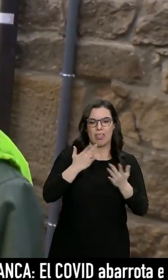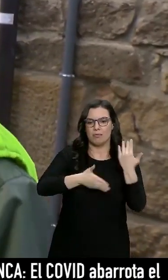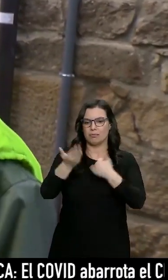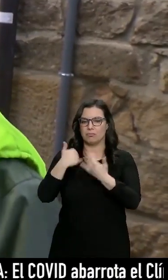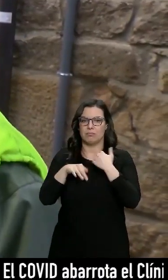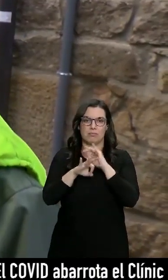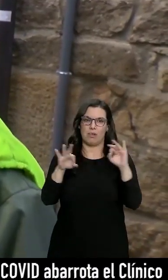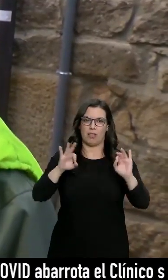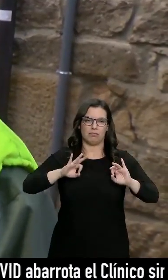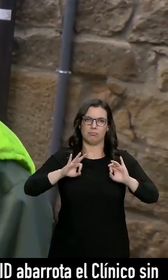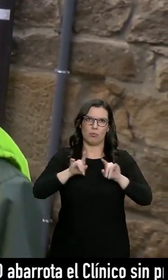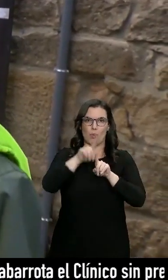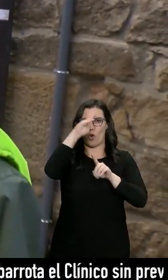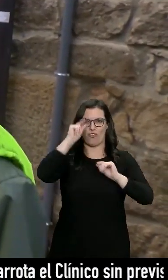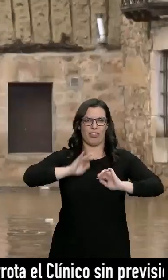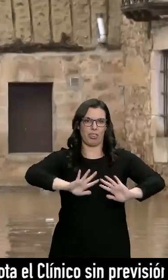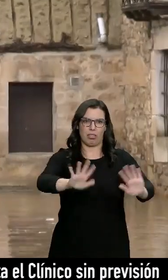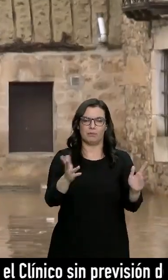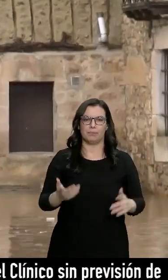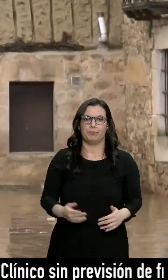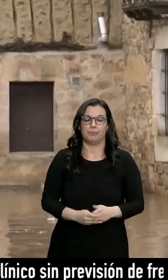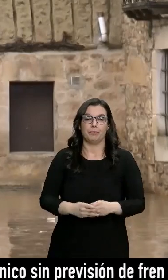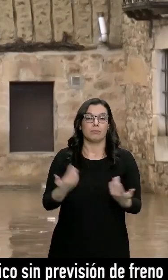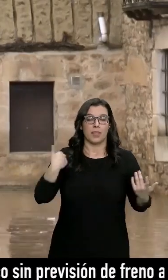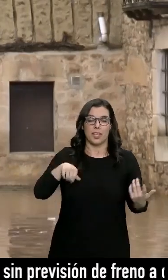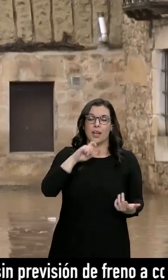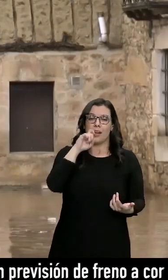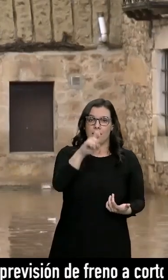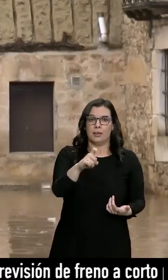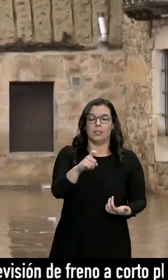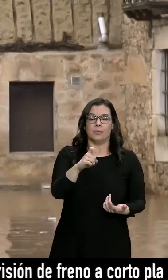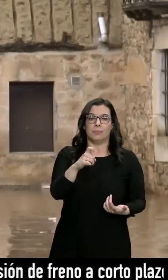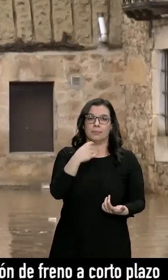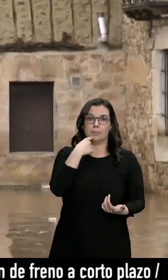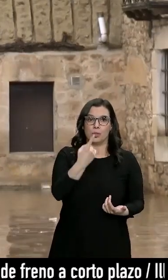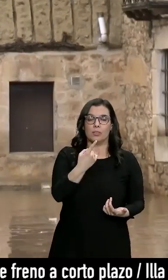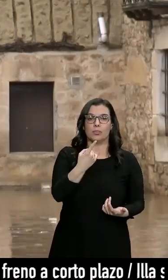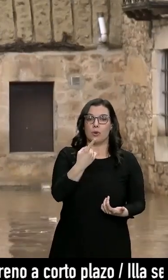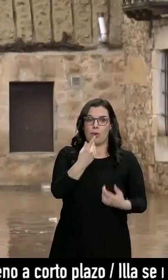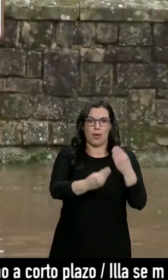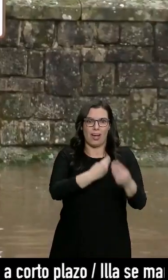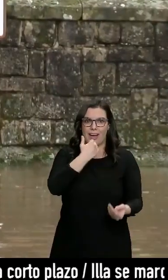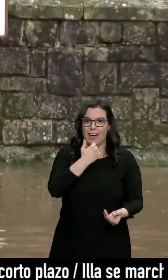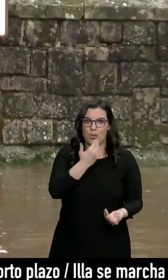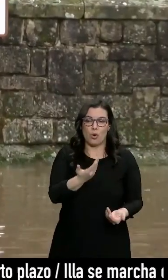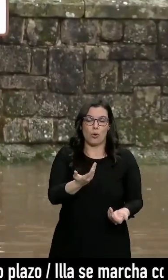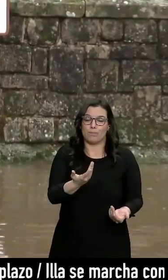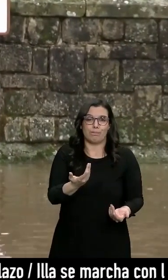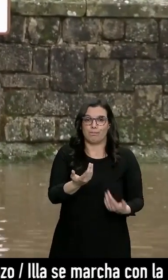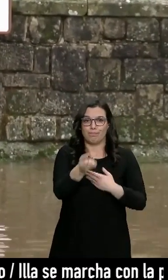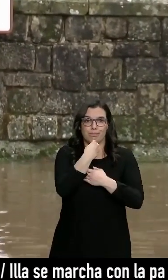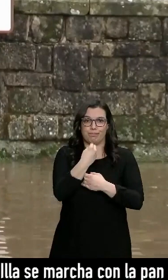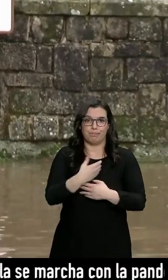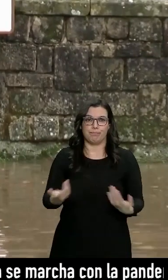estamos un poco olvidados. Ya les hemos dicho pues que hagan alguna actuación, pero hacen caso